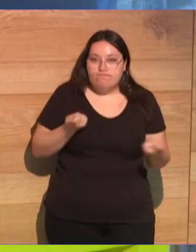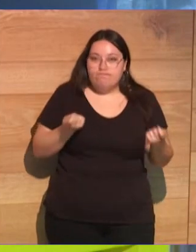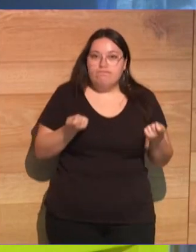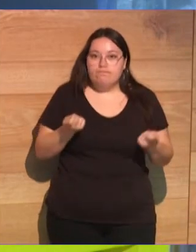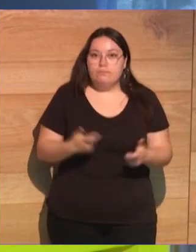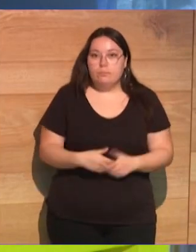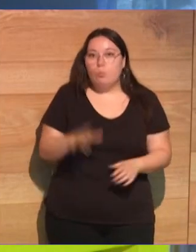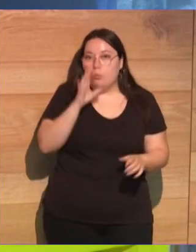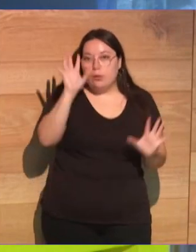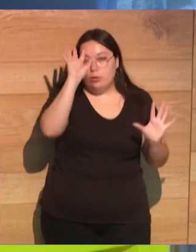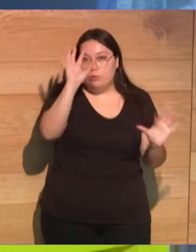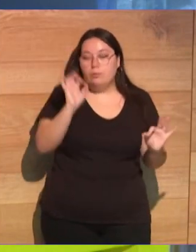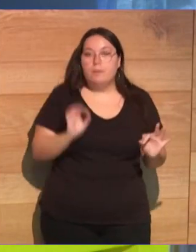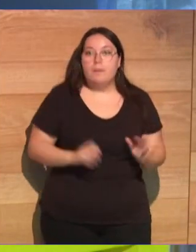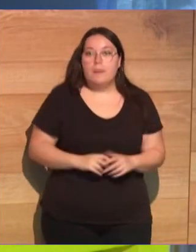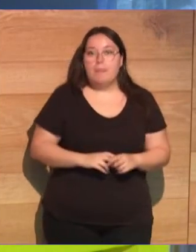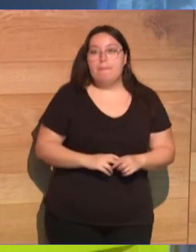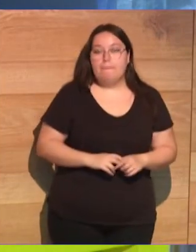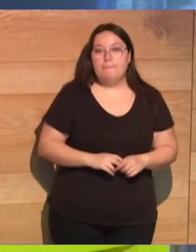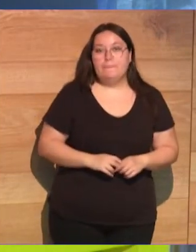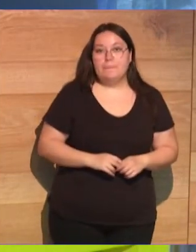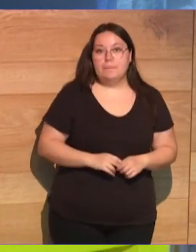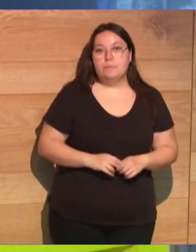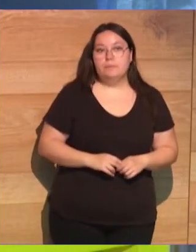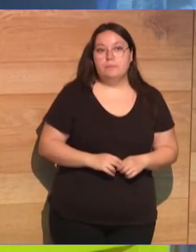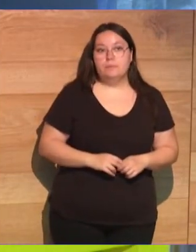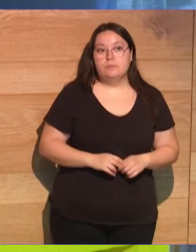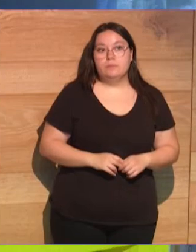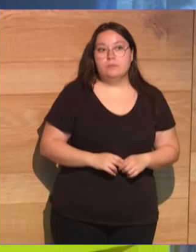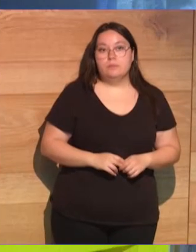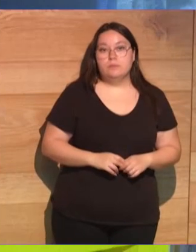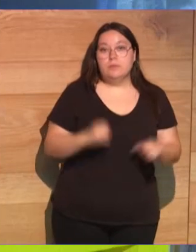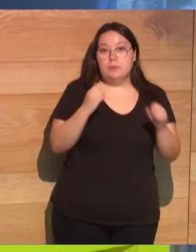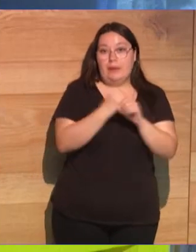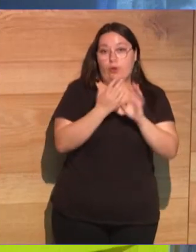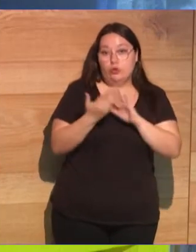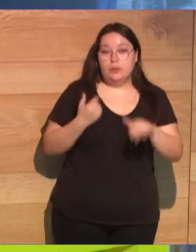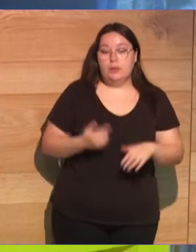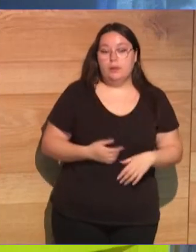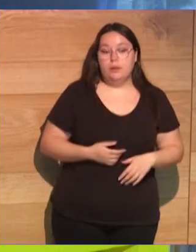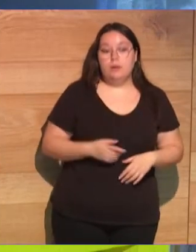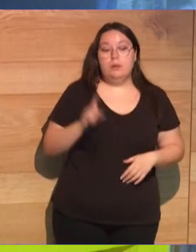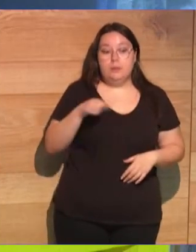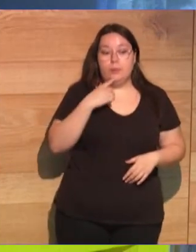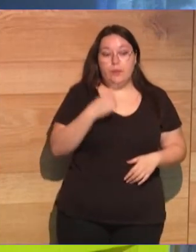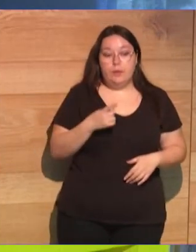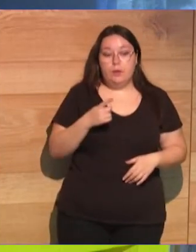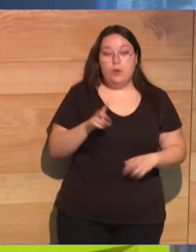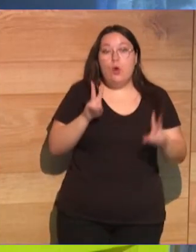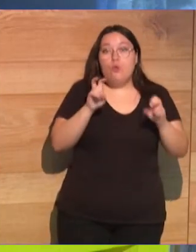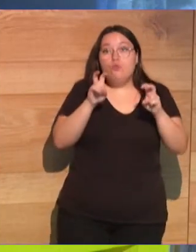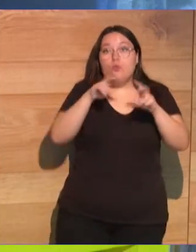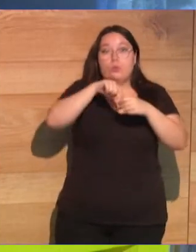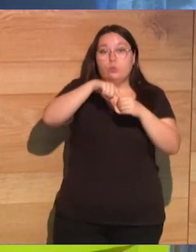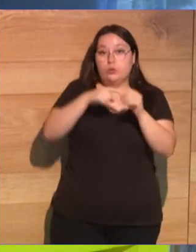que efectivamente nos va a quitar trabajo. También se dice que nos va a generar nuevos puestos de